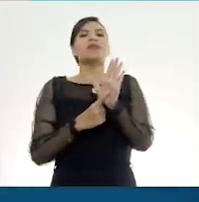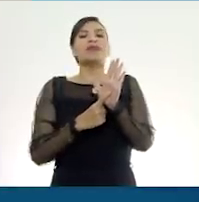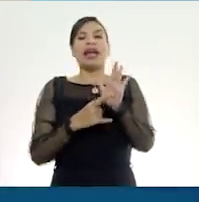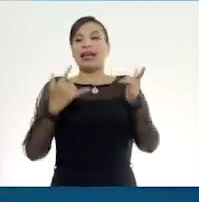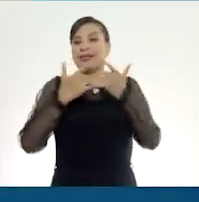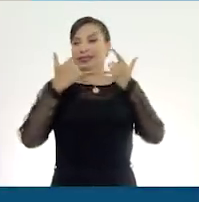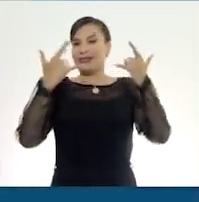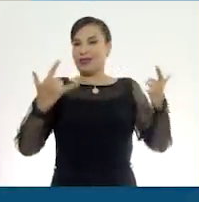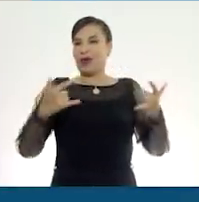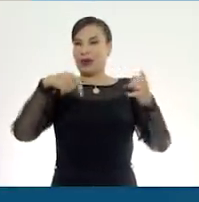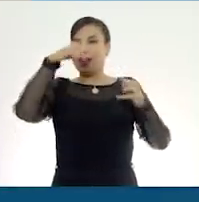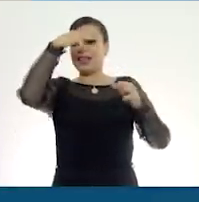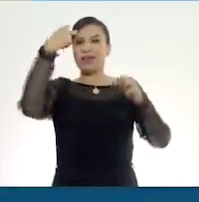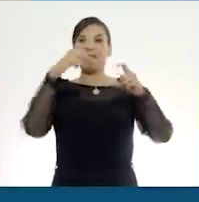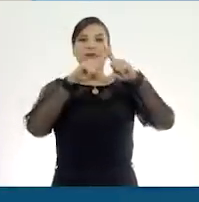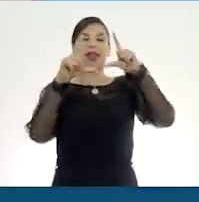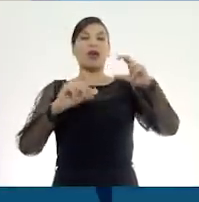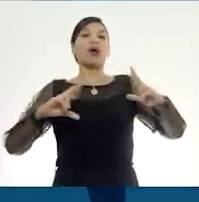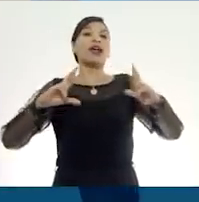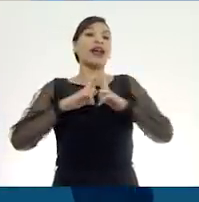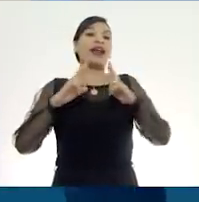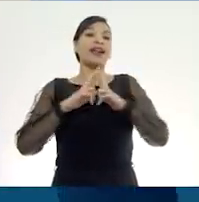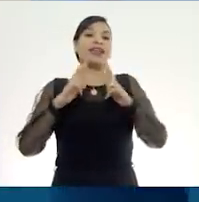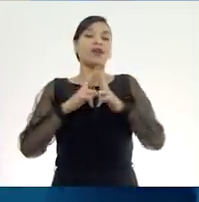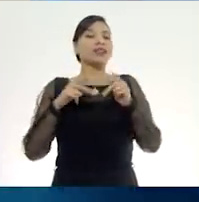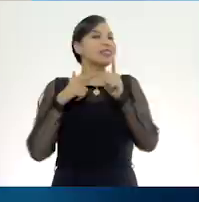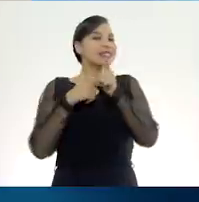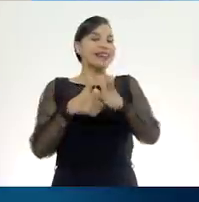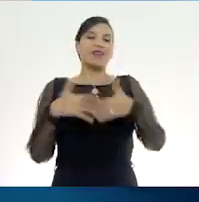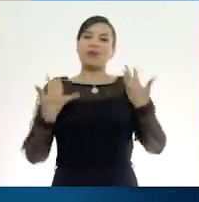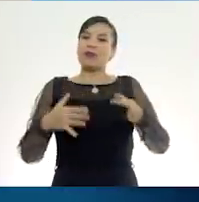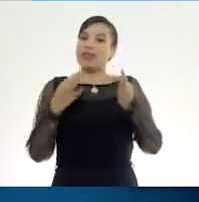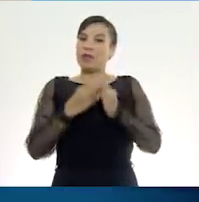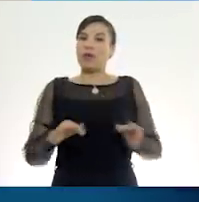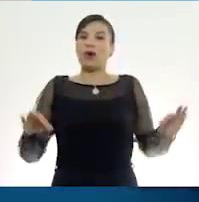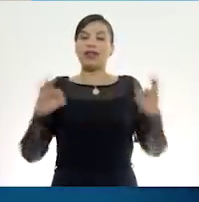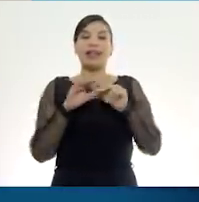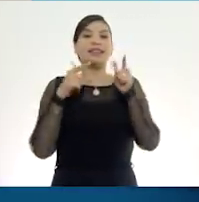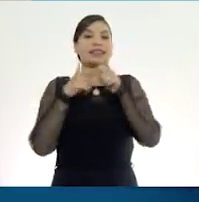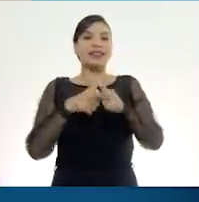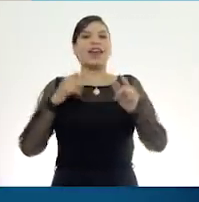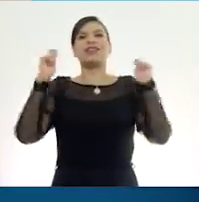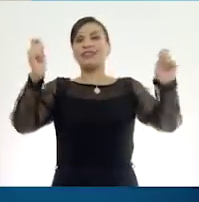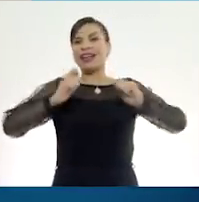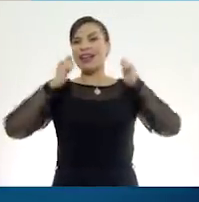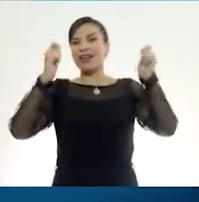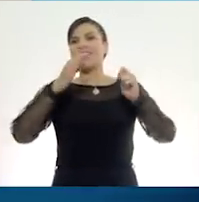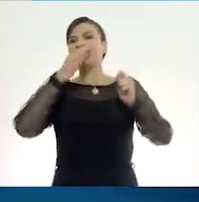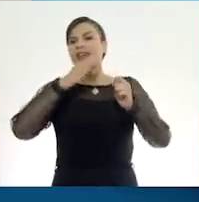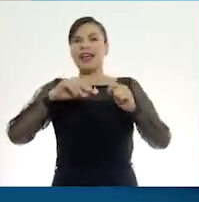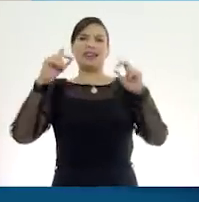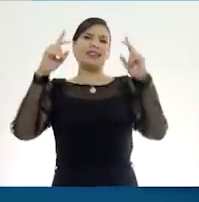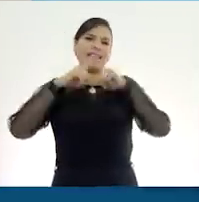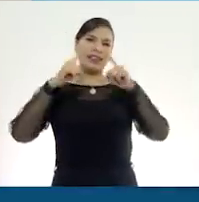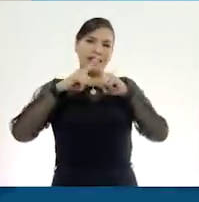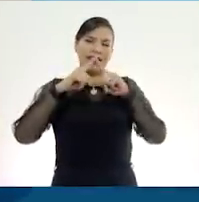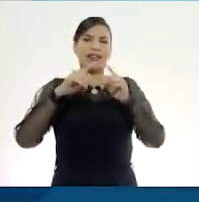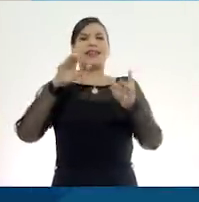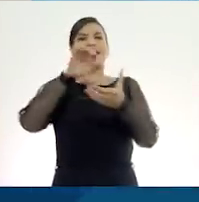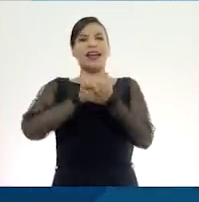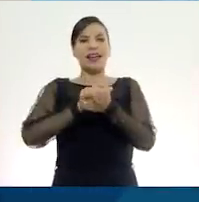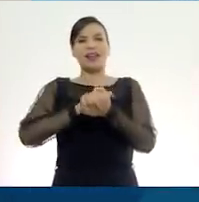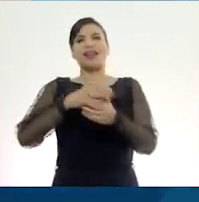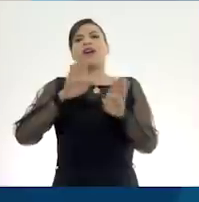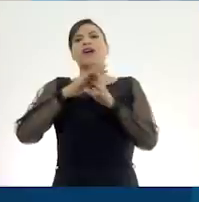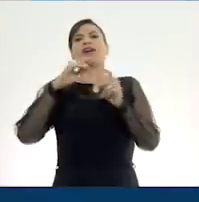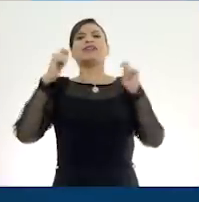la historia de México, la religión siguió siendo muy importante porque se siguen celebrando fiestas patronales, casamientos, celebraciones